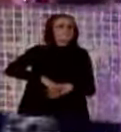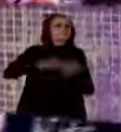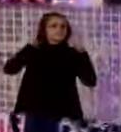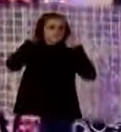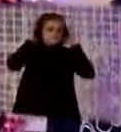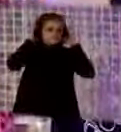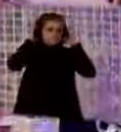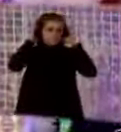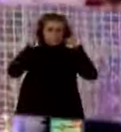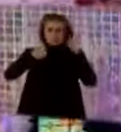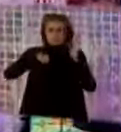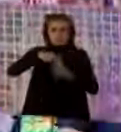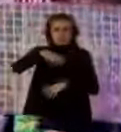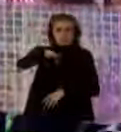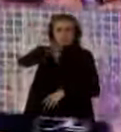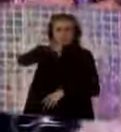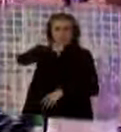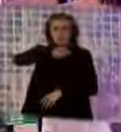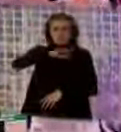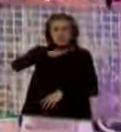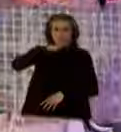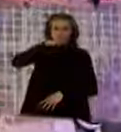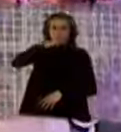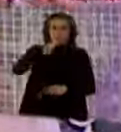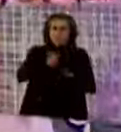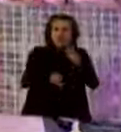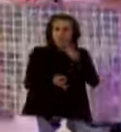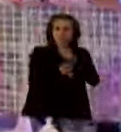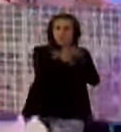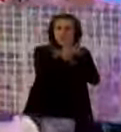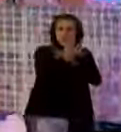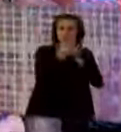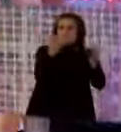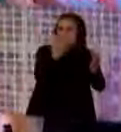realidad comprendo con qué fin se